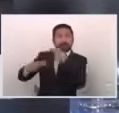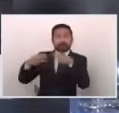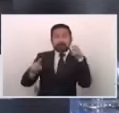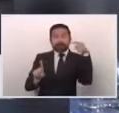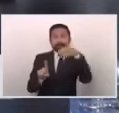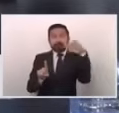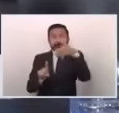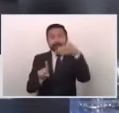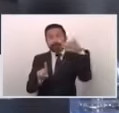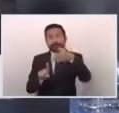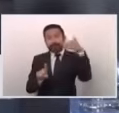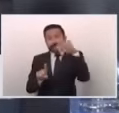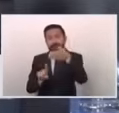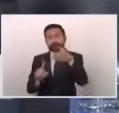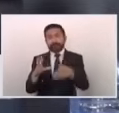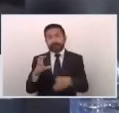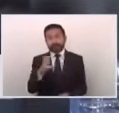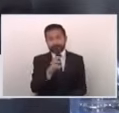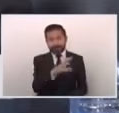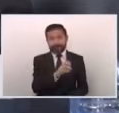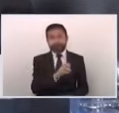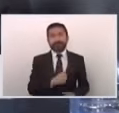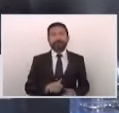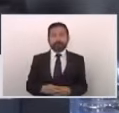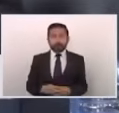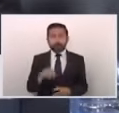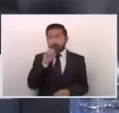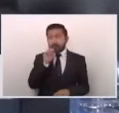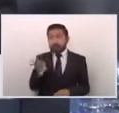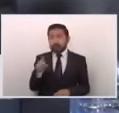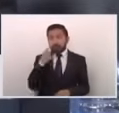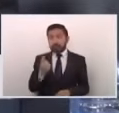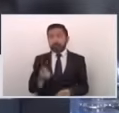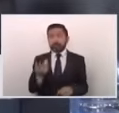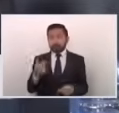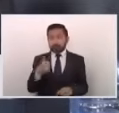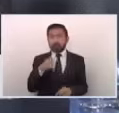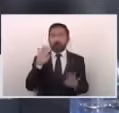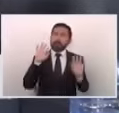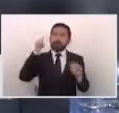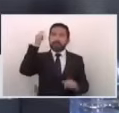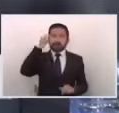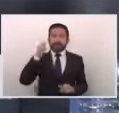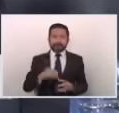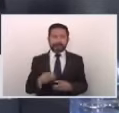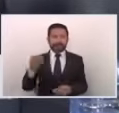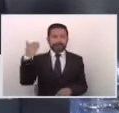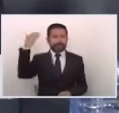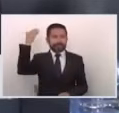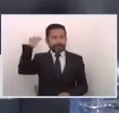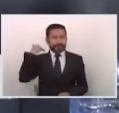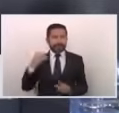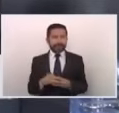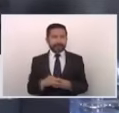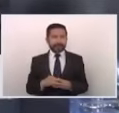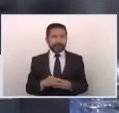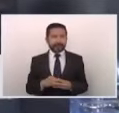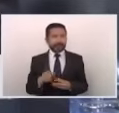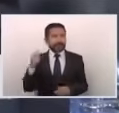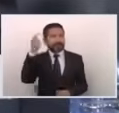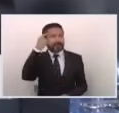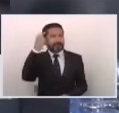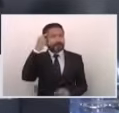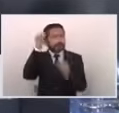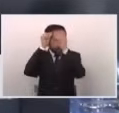el mismo mecanismo de desfalco. Le dijeron, yo me imagino en aquella, solo me hago